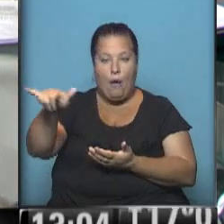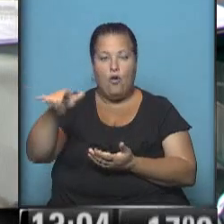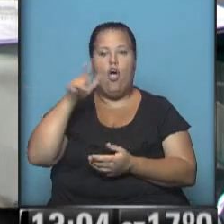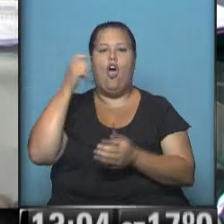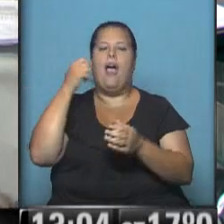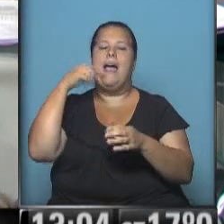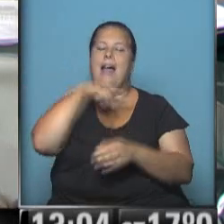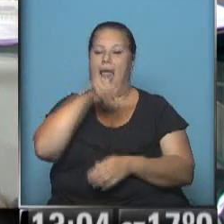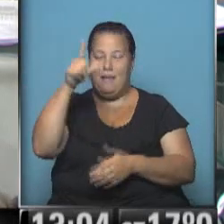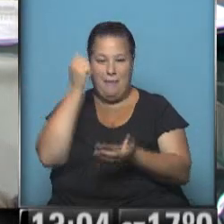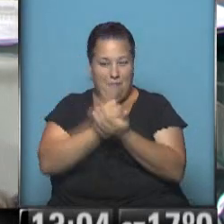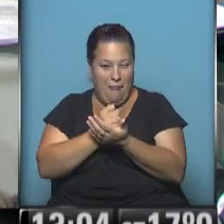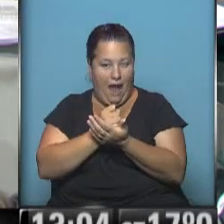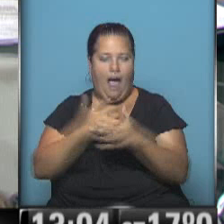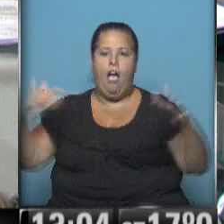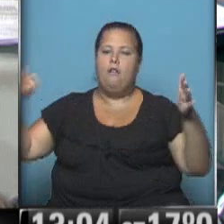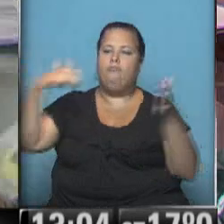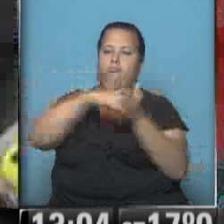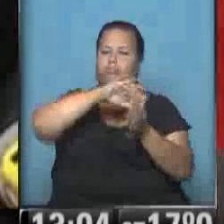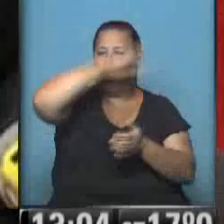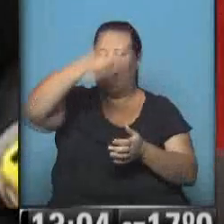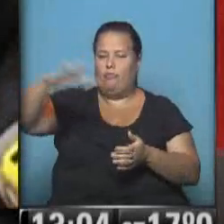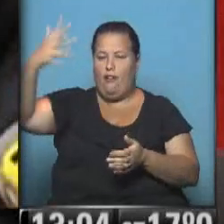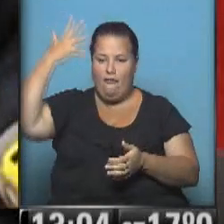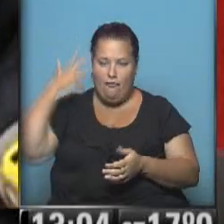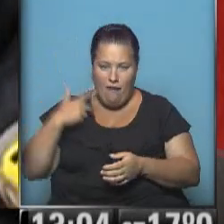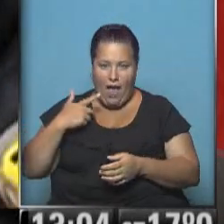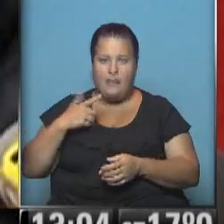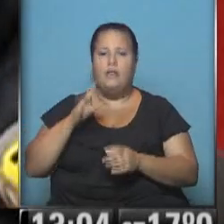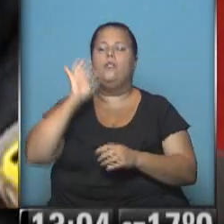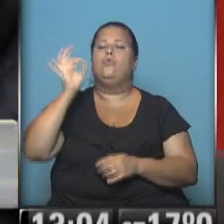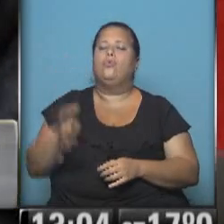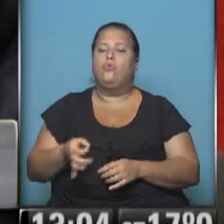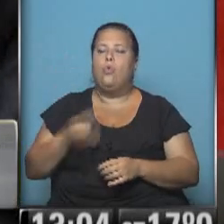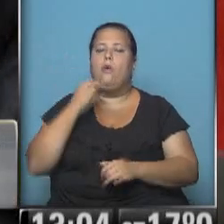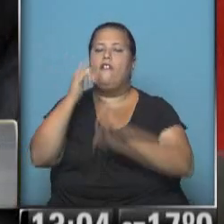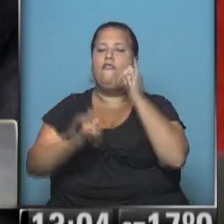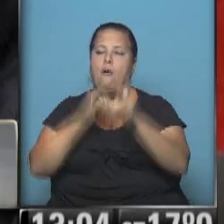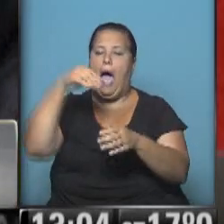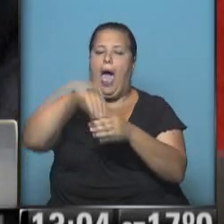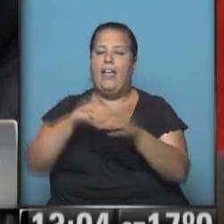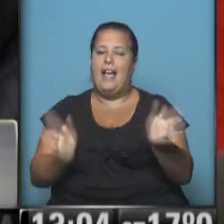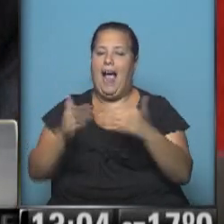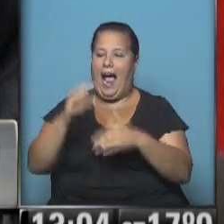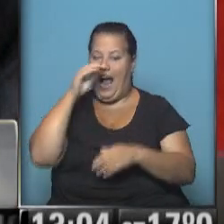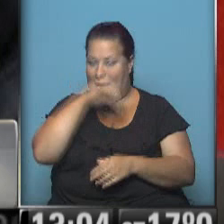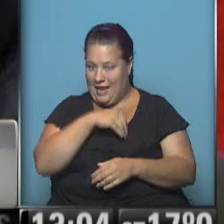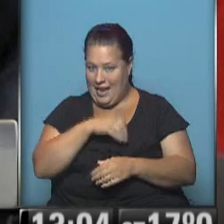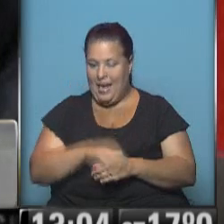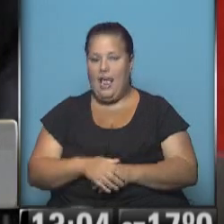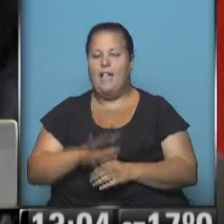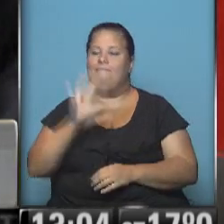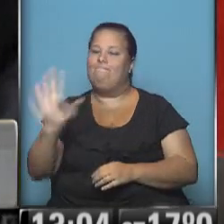línea Germanwings que se estrelló contra los Alpes franceses. Se supo cuál era la información que había dentro de la caja negra y